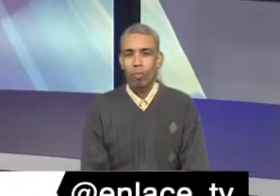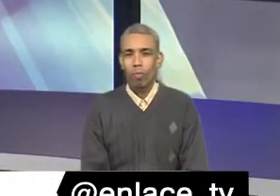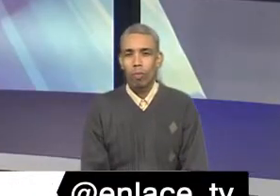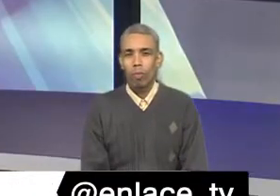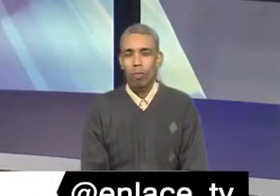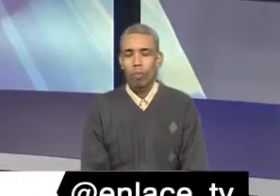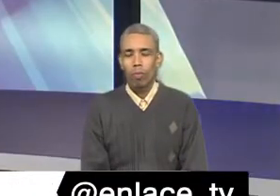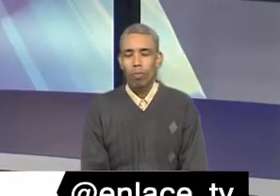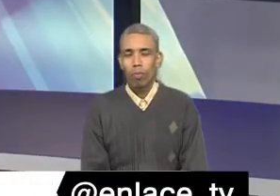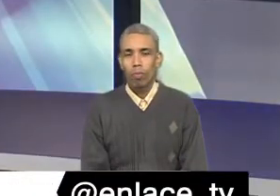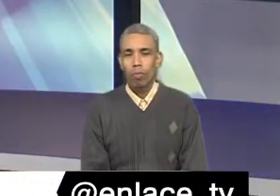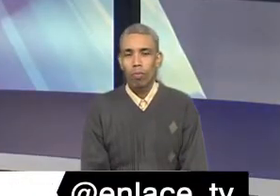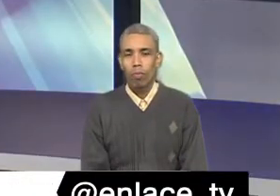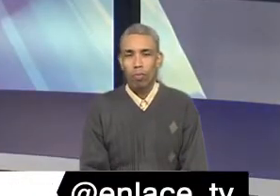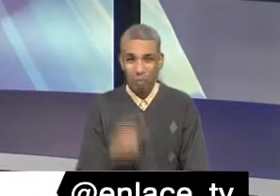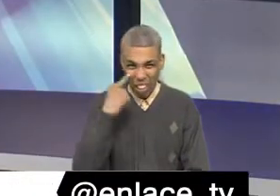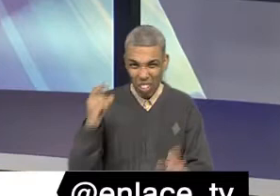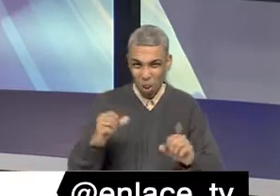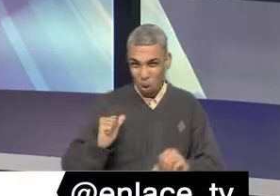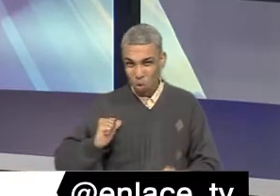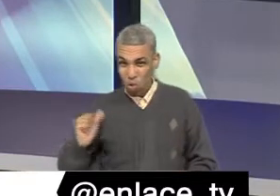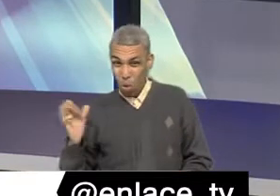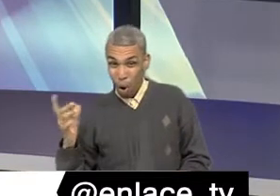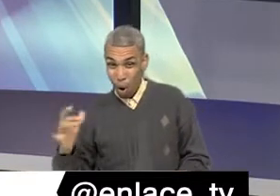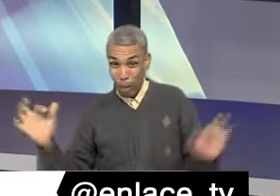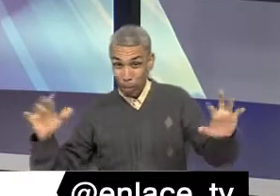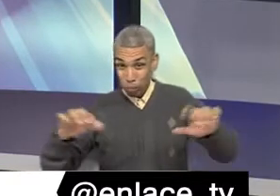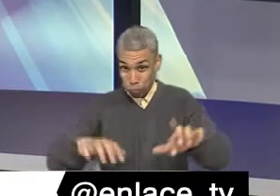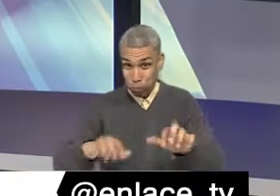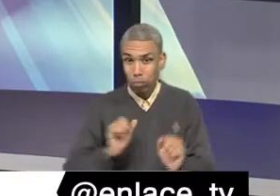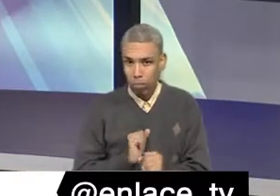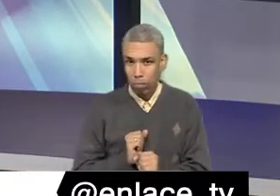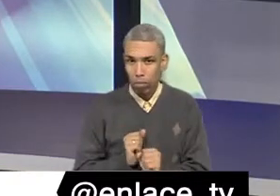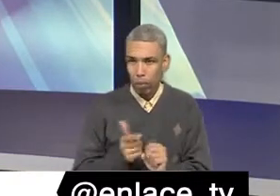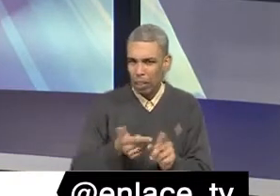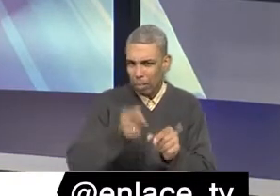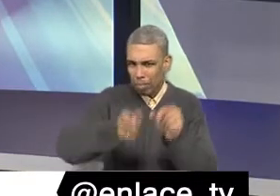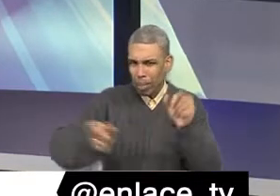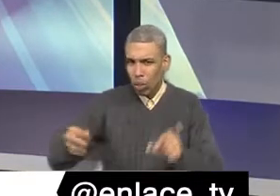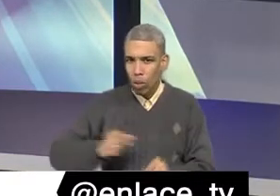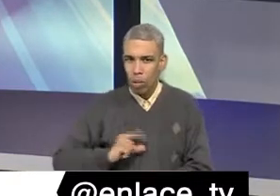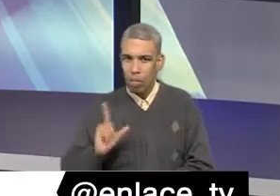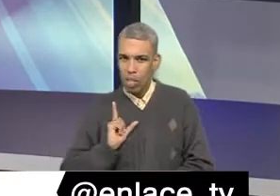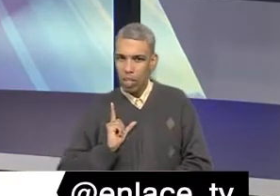Los organizadores de la cumbre de congresistas de Santander proponen ley de los 100 años de la